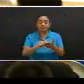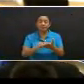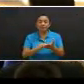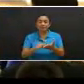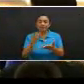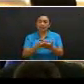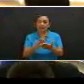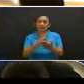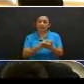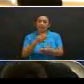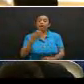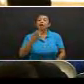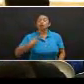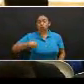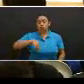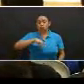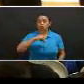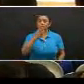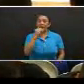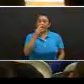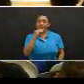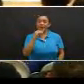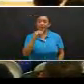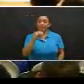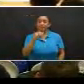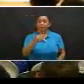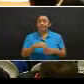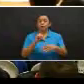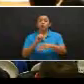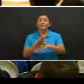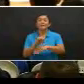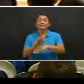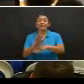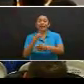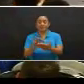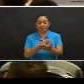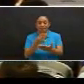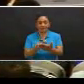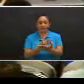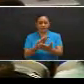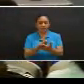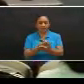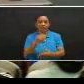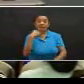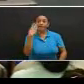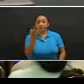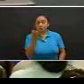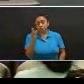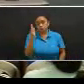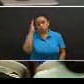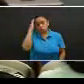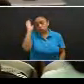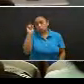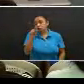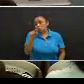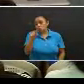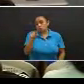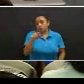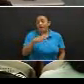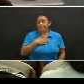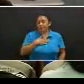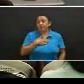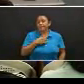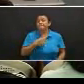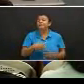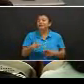habla por medio de ella, nos habla por medio de los mensajes. Fíjese, yo no sé si a usted, a mí me sucede